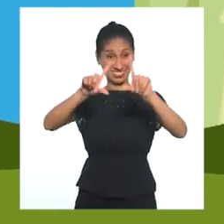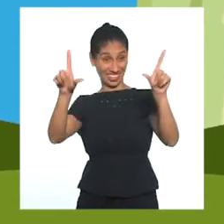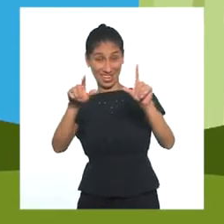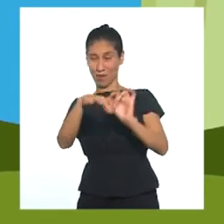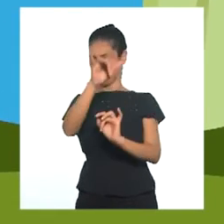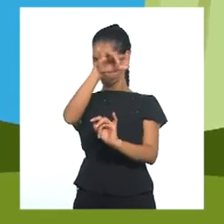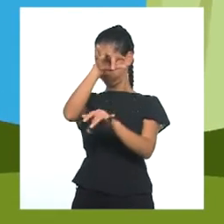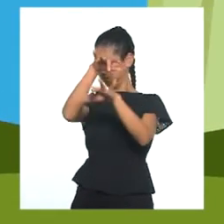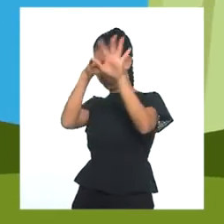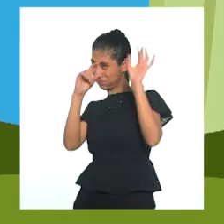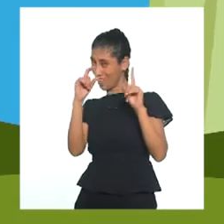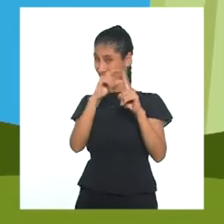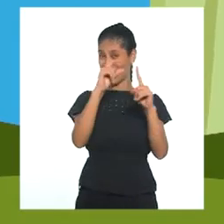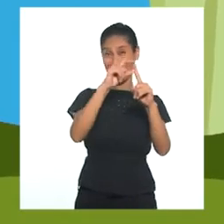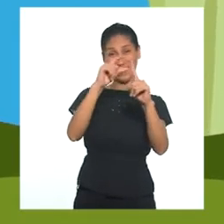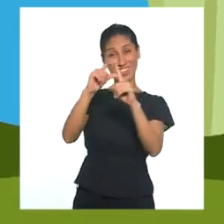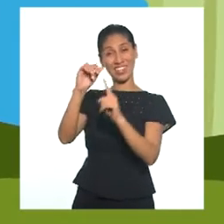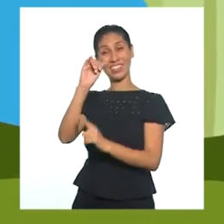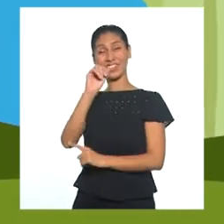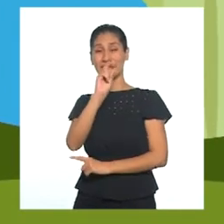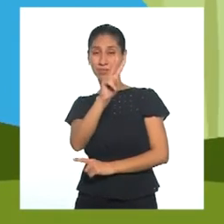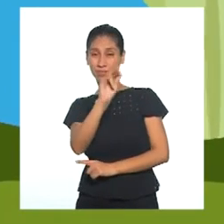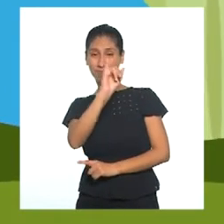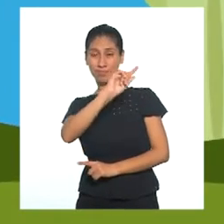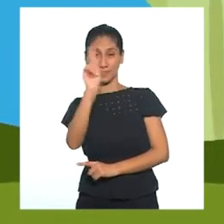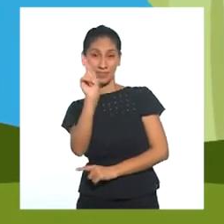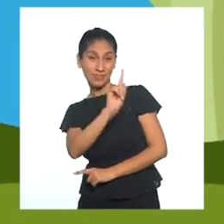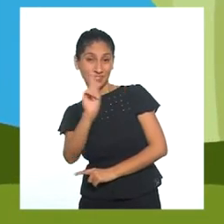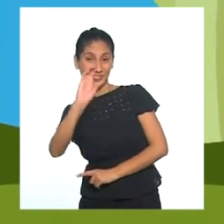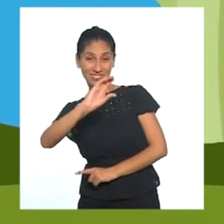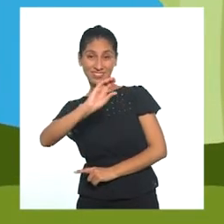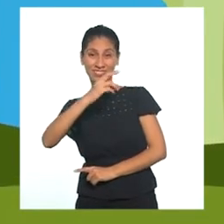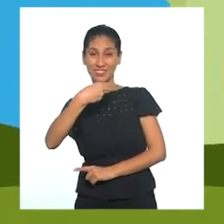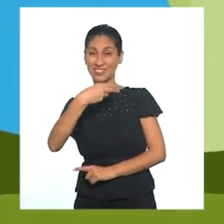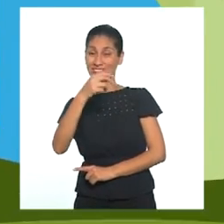la magia de las palabras con la señora Vizcacha.